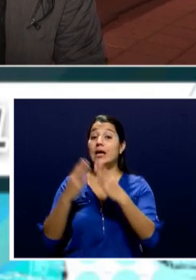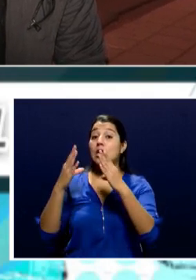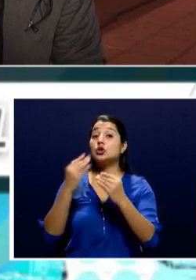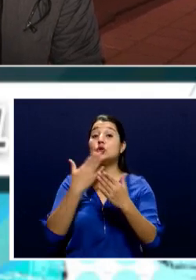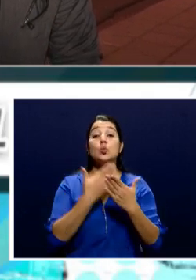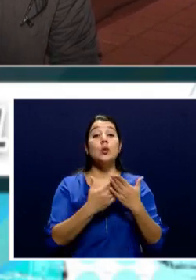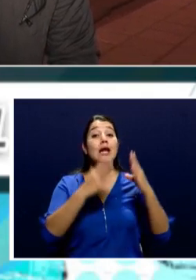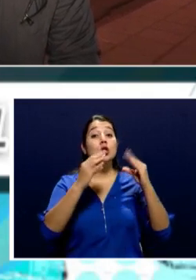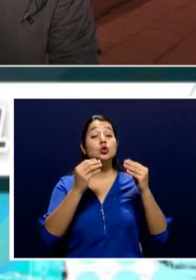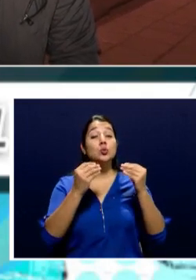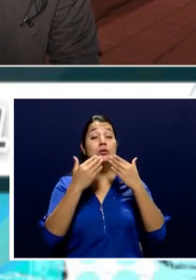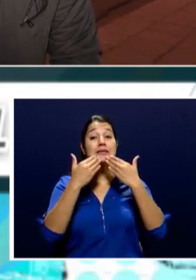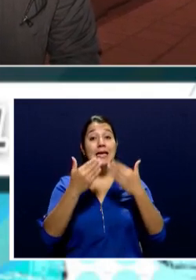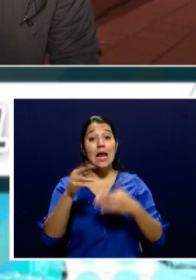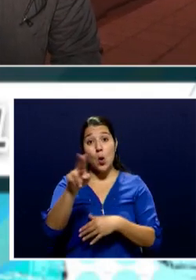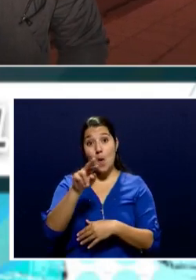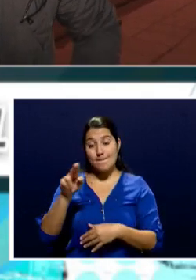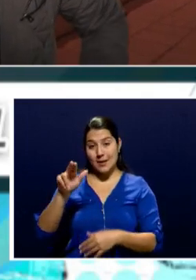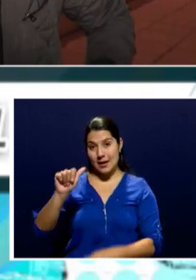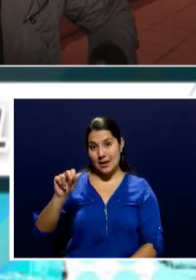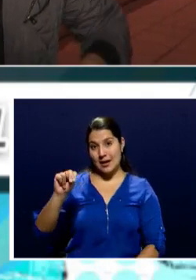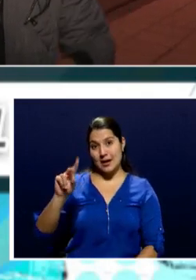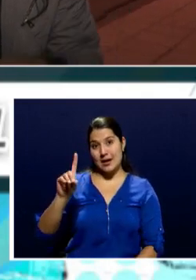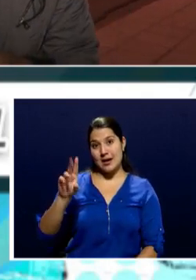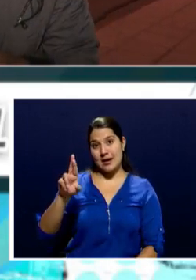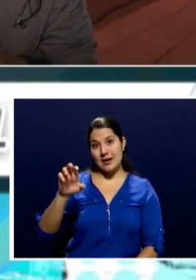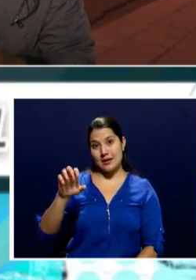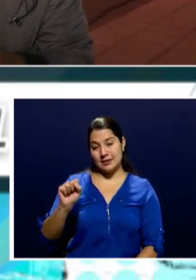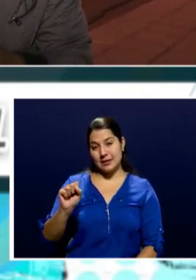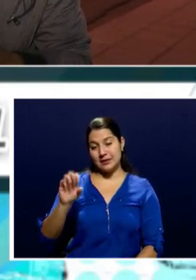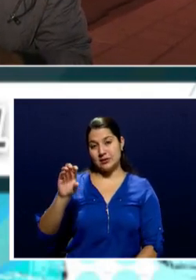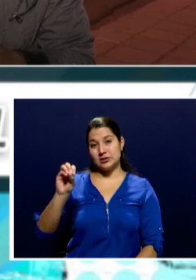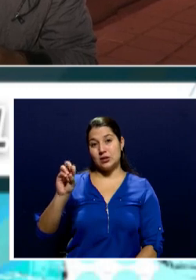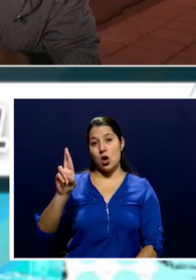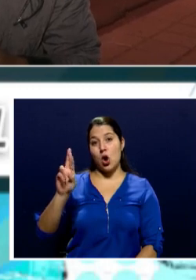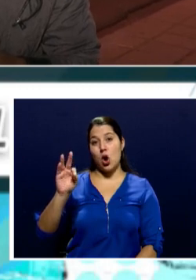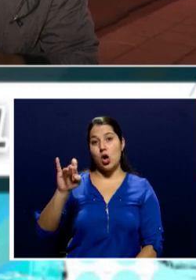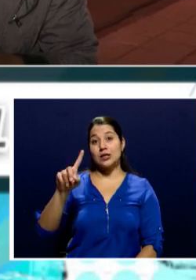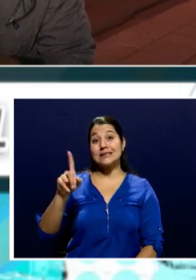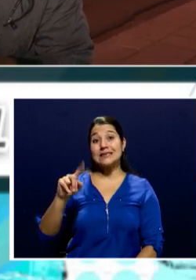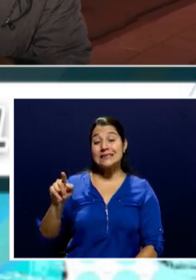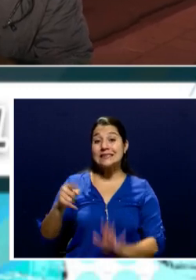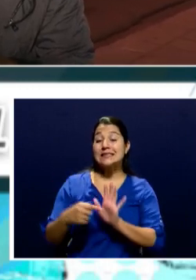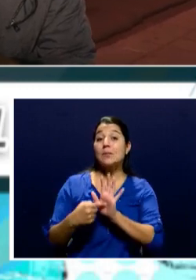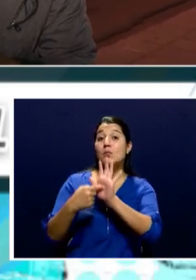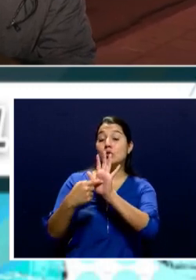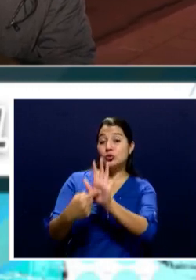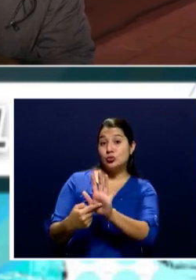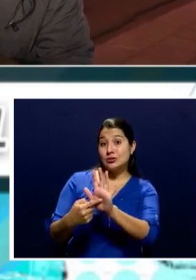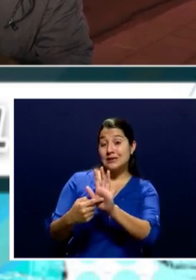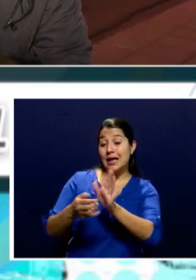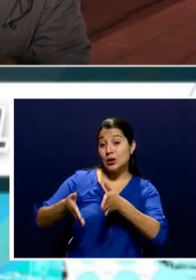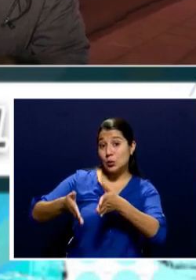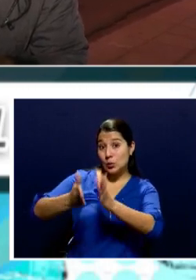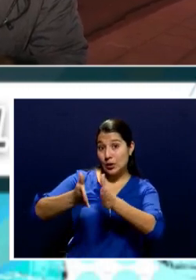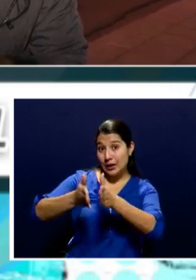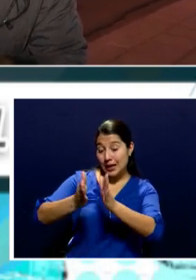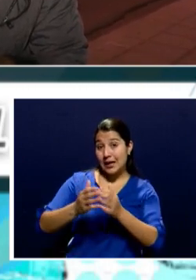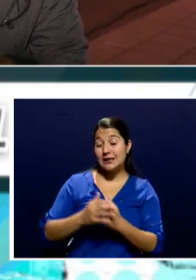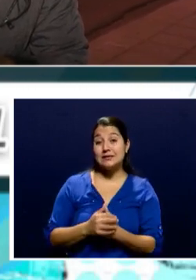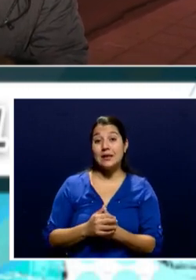muchísimas gracias a nuestro compañero Andrés Ortiz, reflejando en imágenes, tomándole el pulso